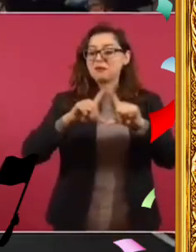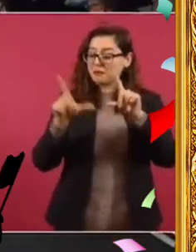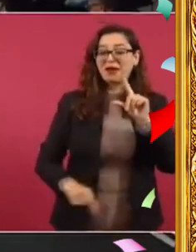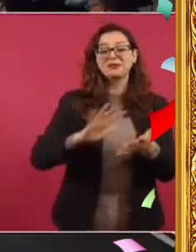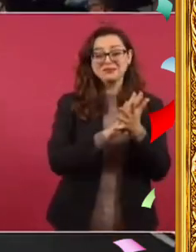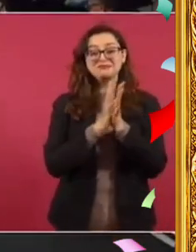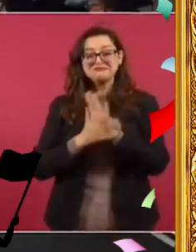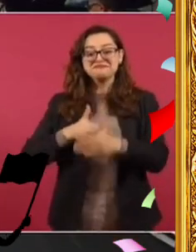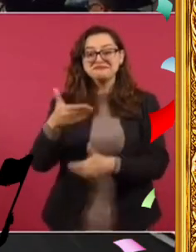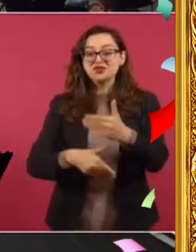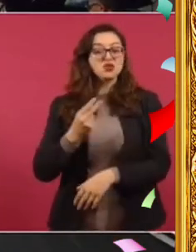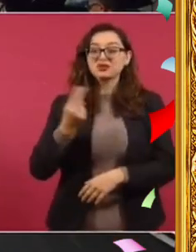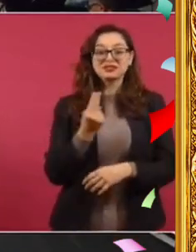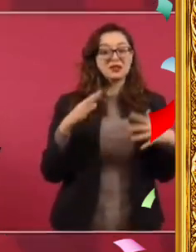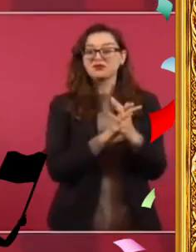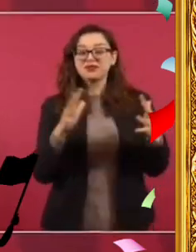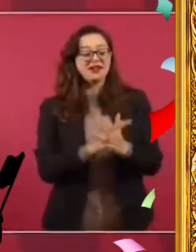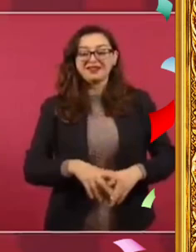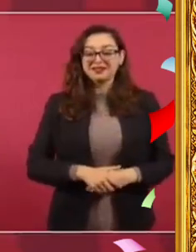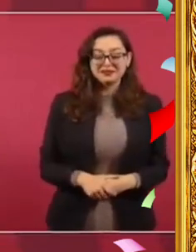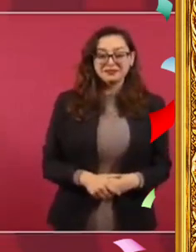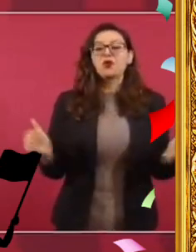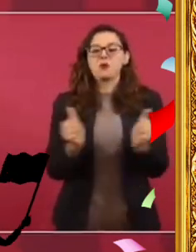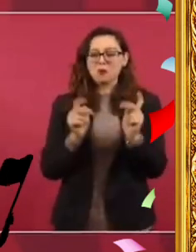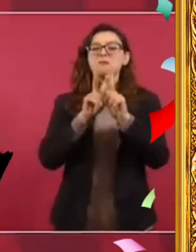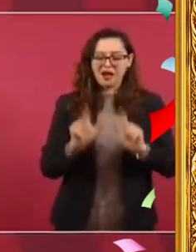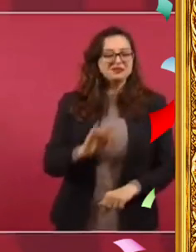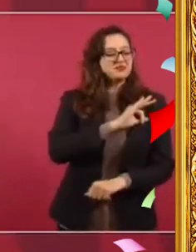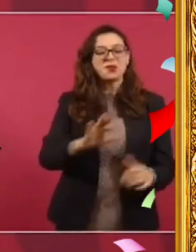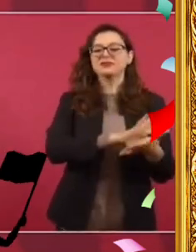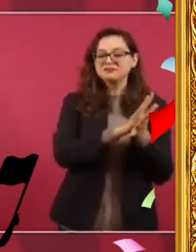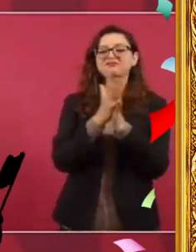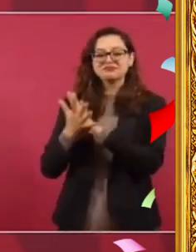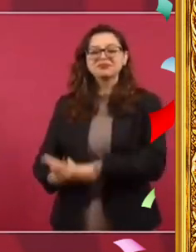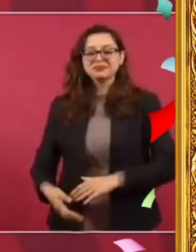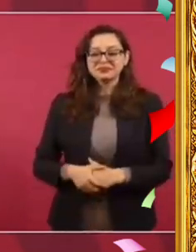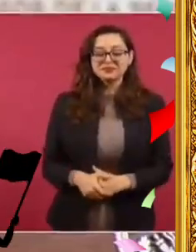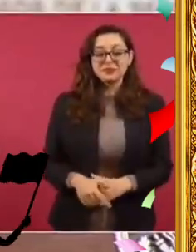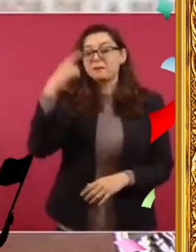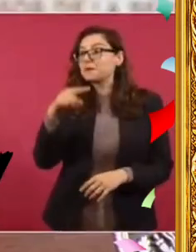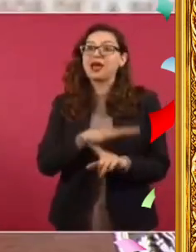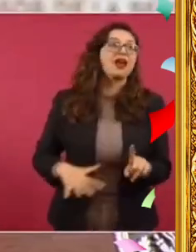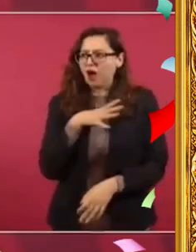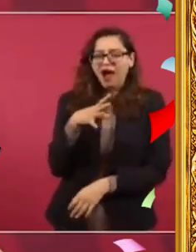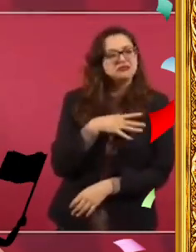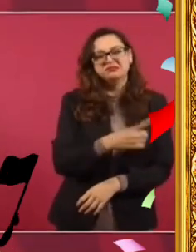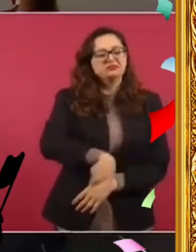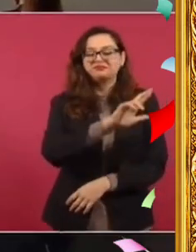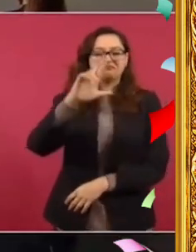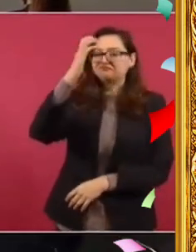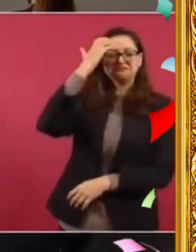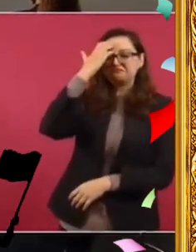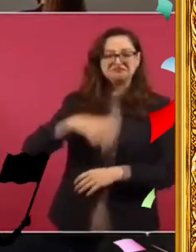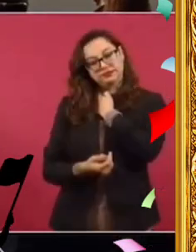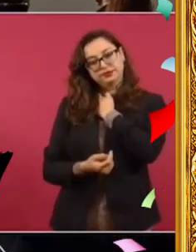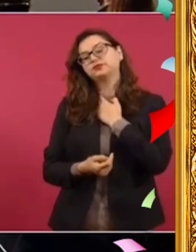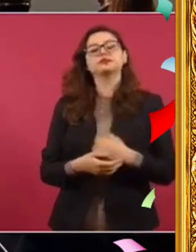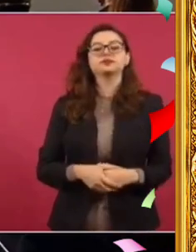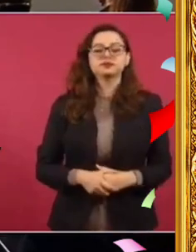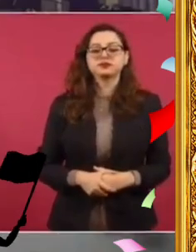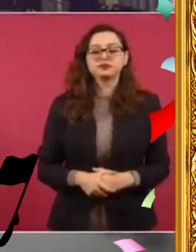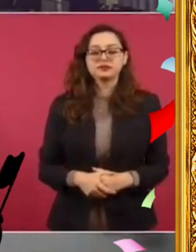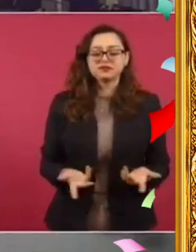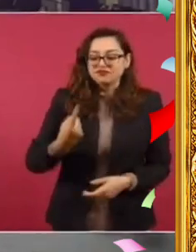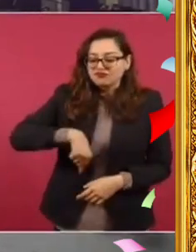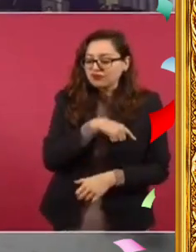y que lo estamos haciendo sin violencia, de manera pacífica. Y que es por el bien de todos. Trabajamos todos los días. ¿Cuándo un gabinete